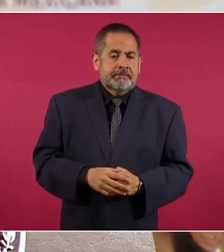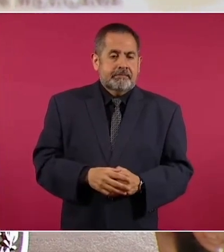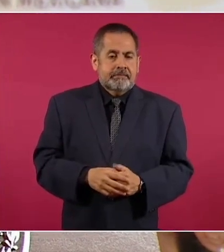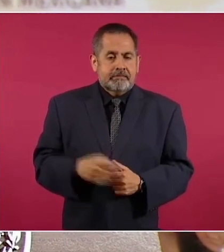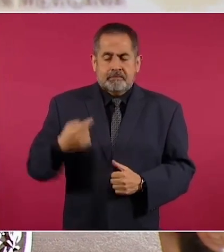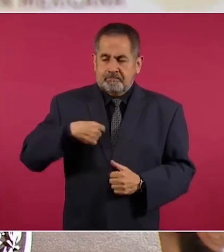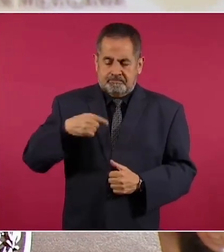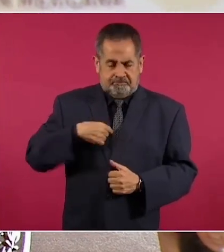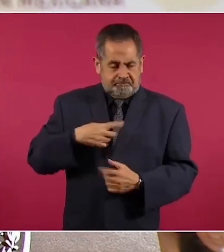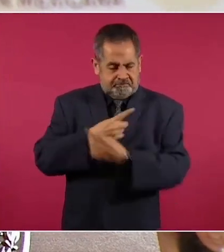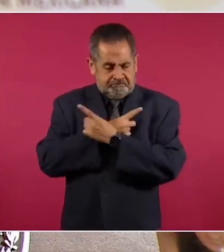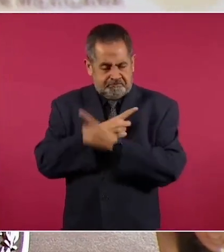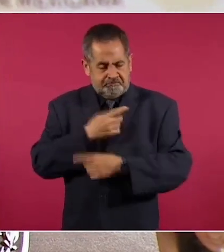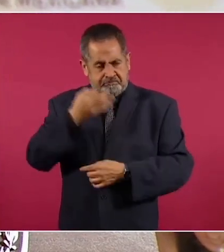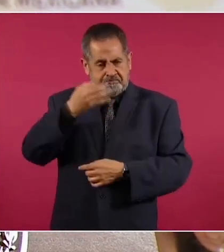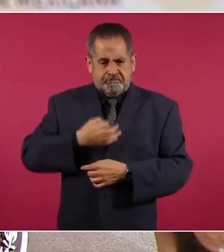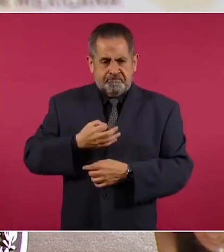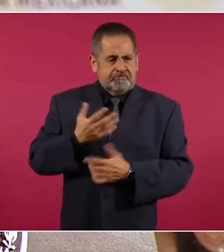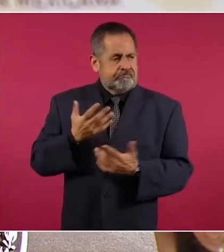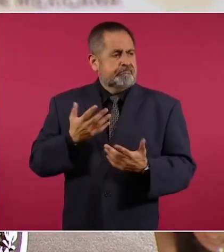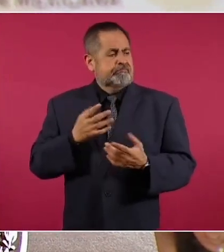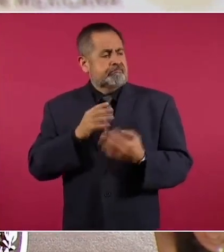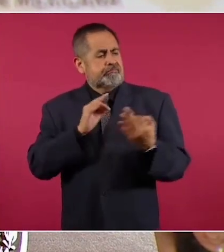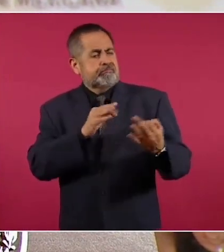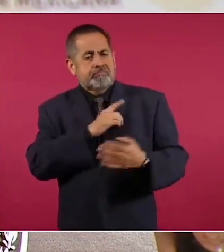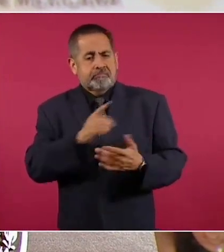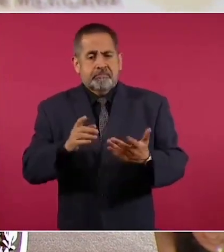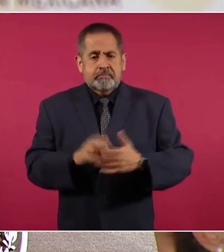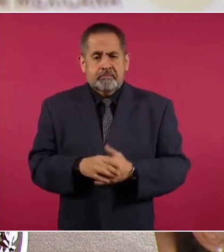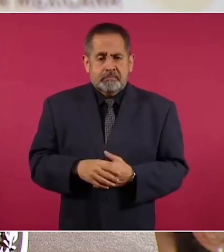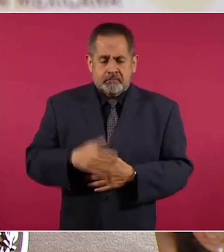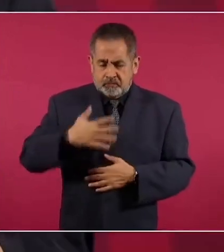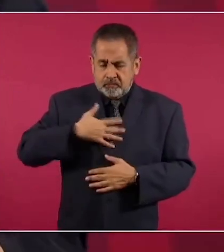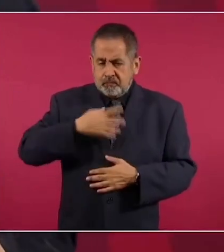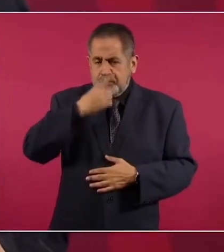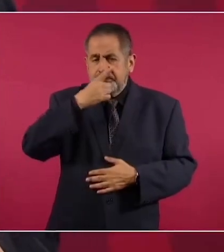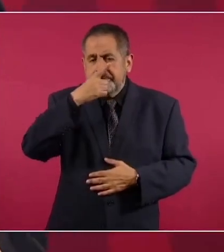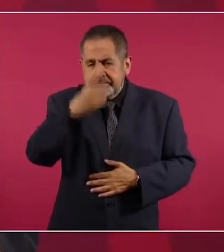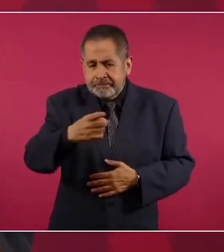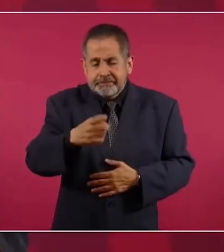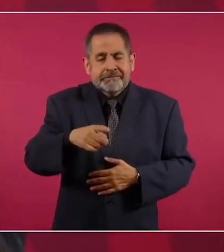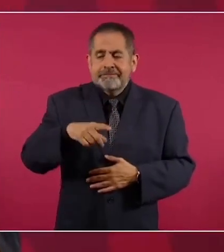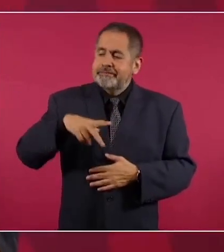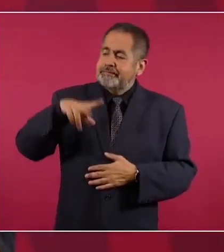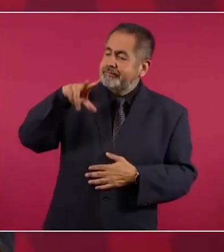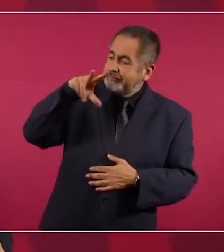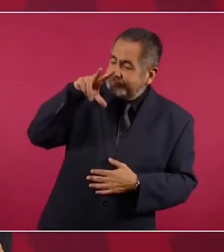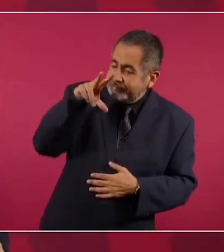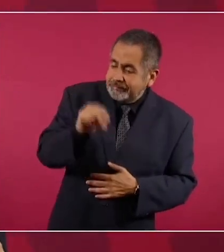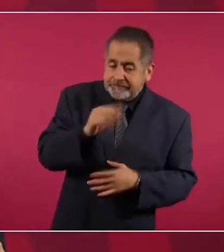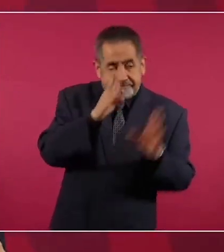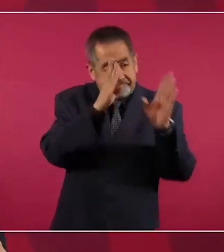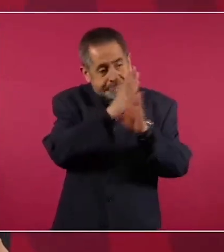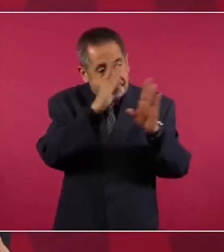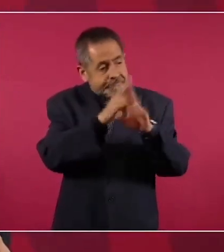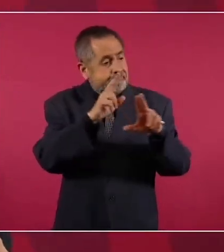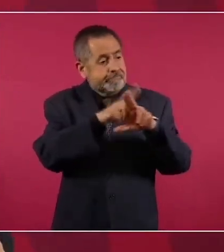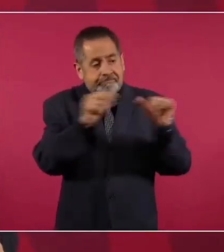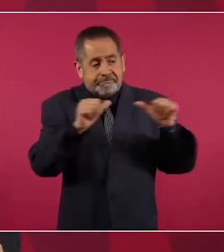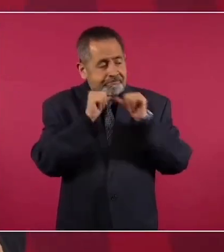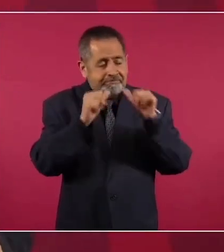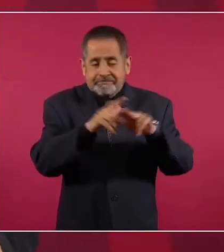tenemos autoridad moral. Si yo sostengo, no se va a espiar a